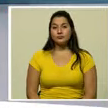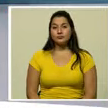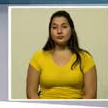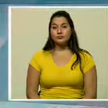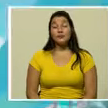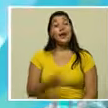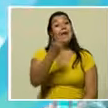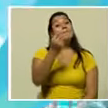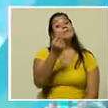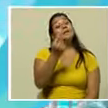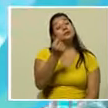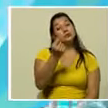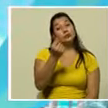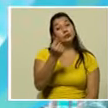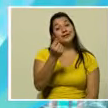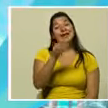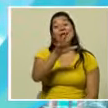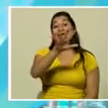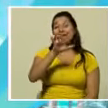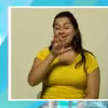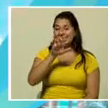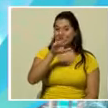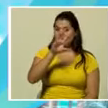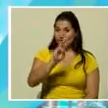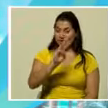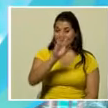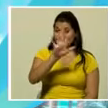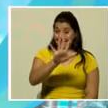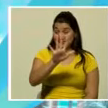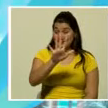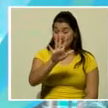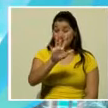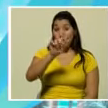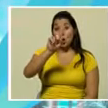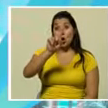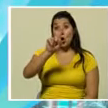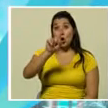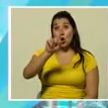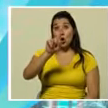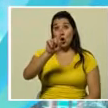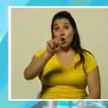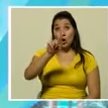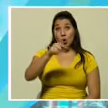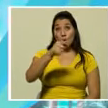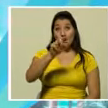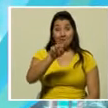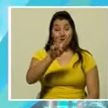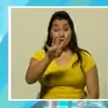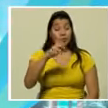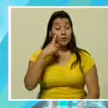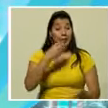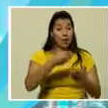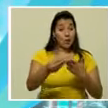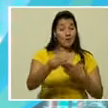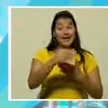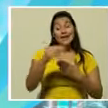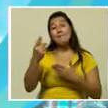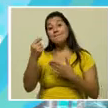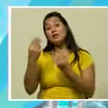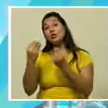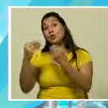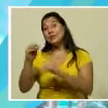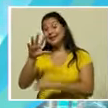El precio es de 565 colones para la compra y el precio de referencia para la